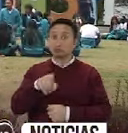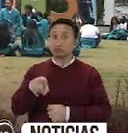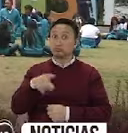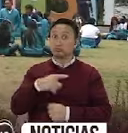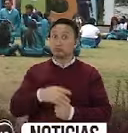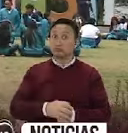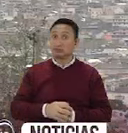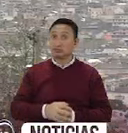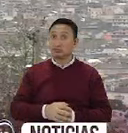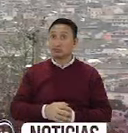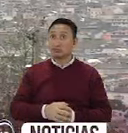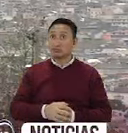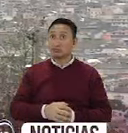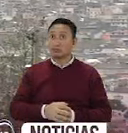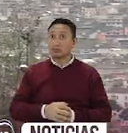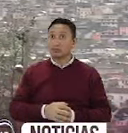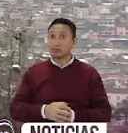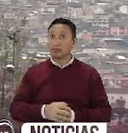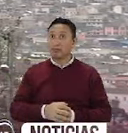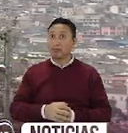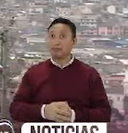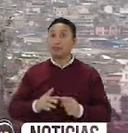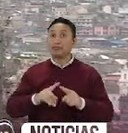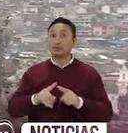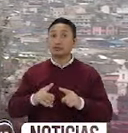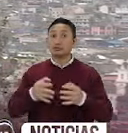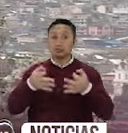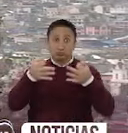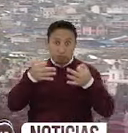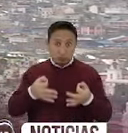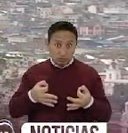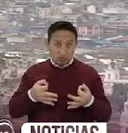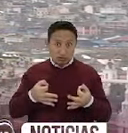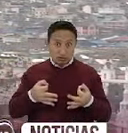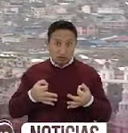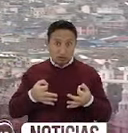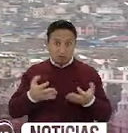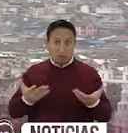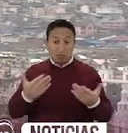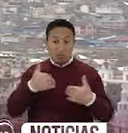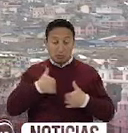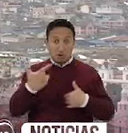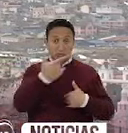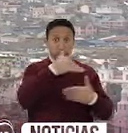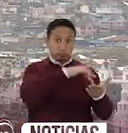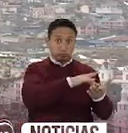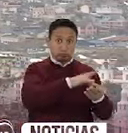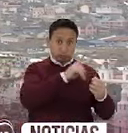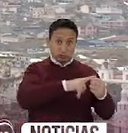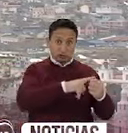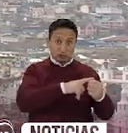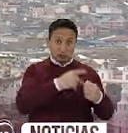como lo oye. Pero esto realmente se cumple. Para comprobarlo en primera persona, acudimos a las farmacias de la ciudad de Quito y esto fue lo que